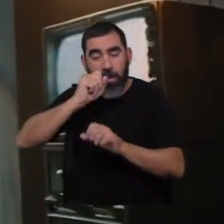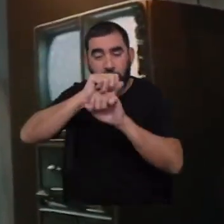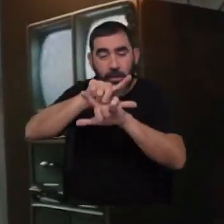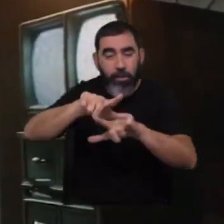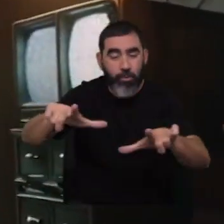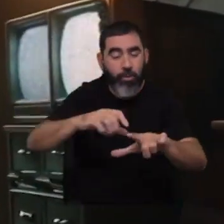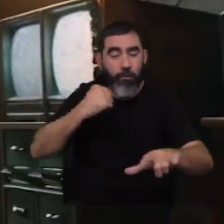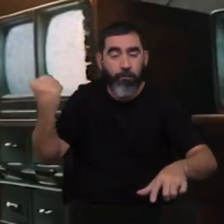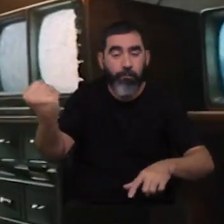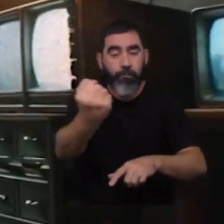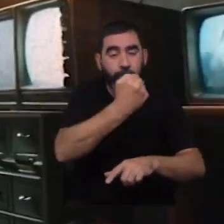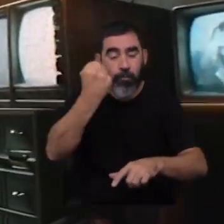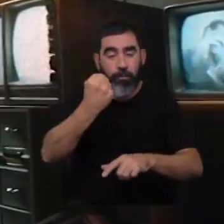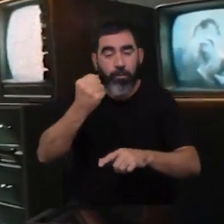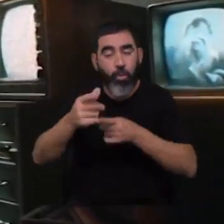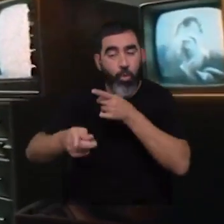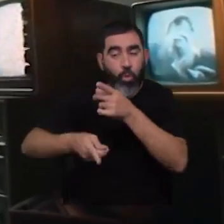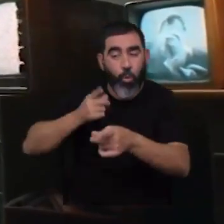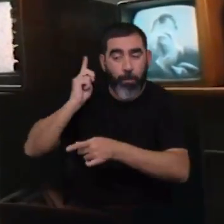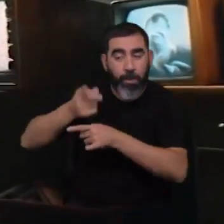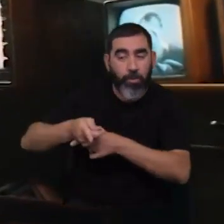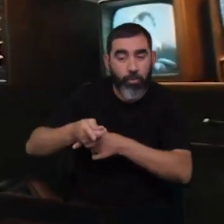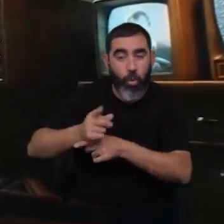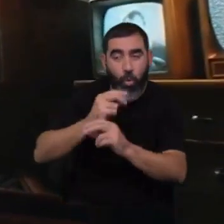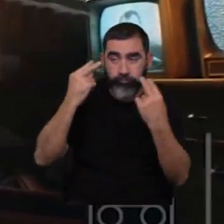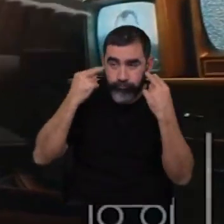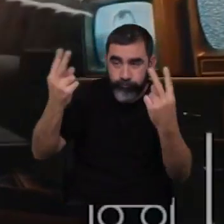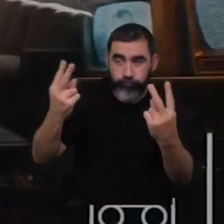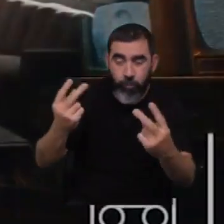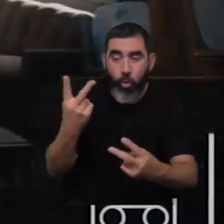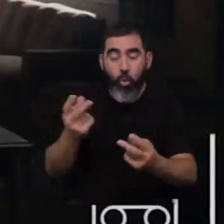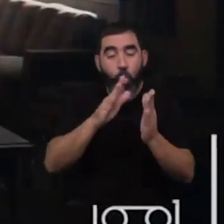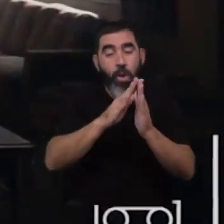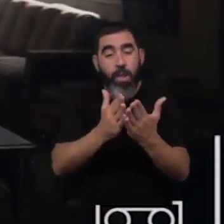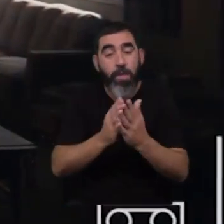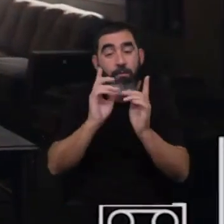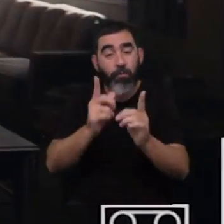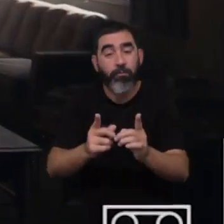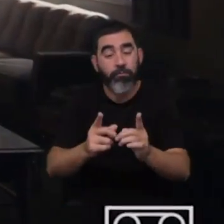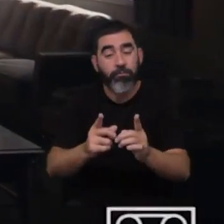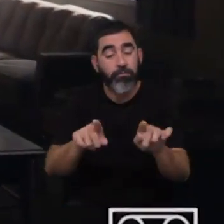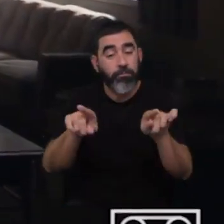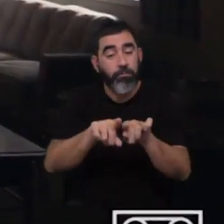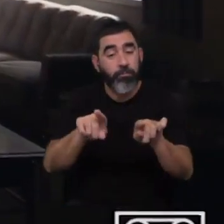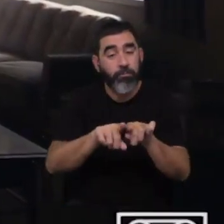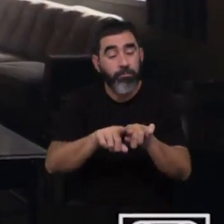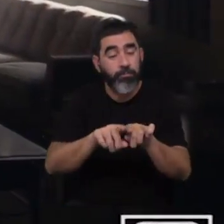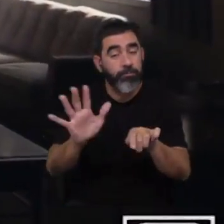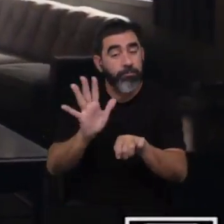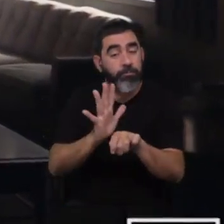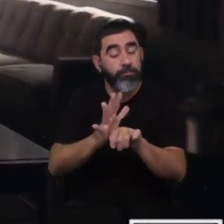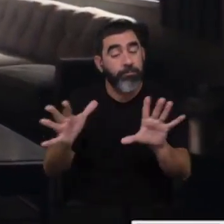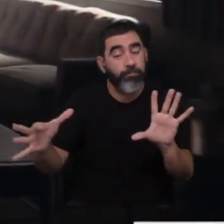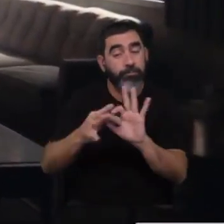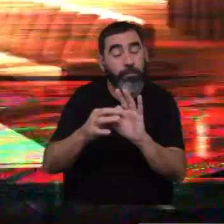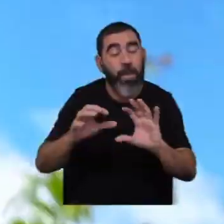como claves en la dominación y o en la rebelión. Y los 2 libros, además, tienen sus respectivos parientes de Gran